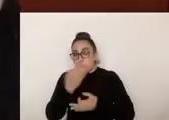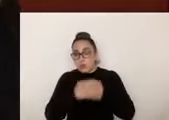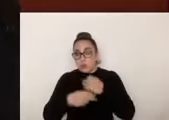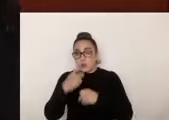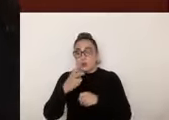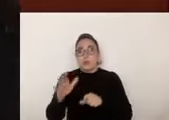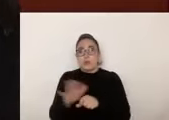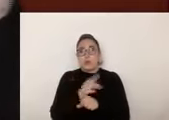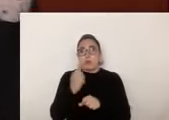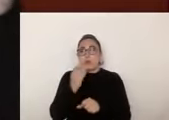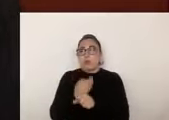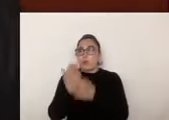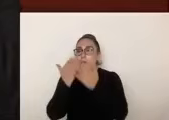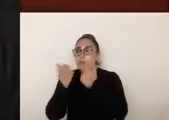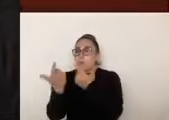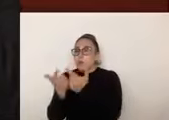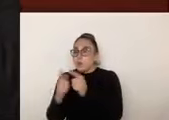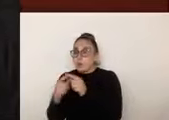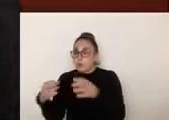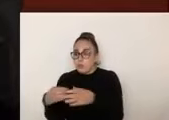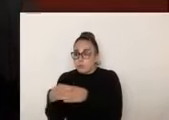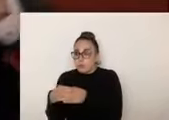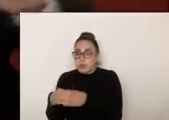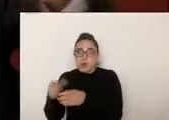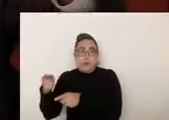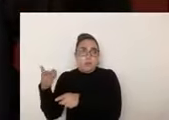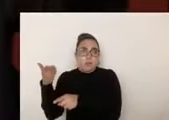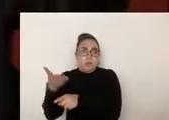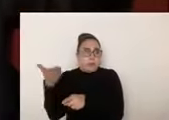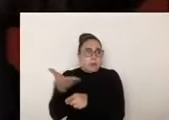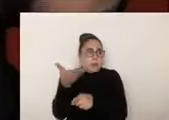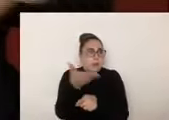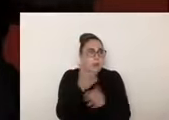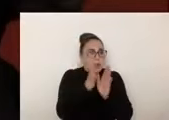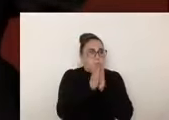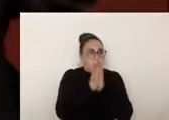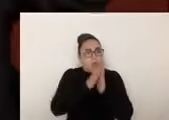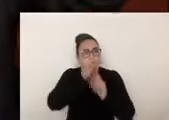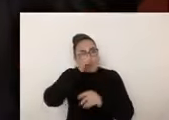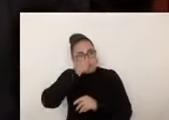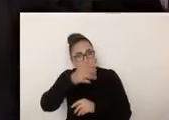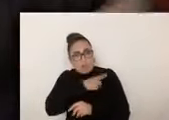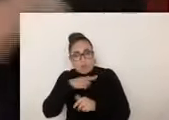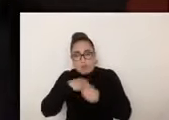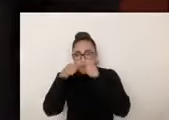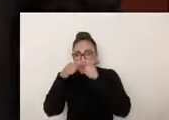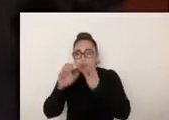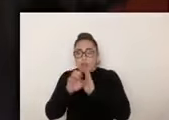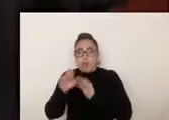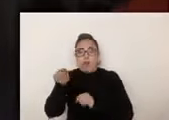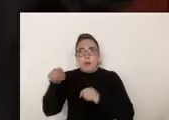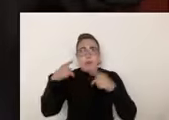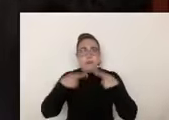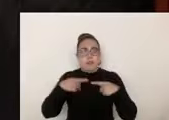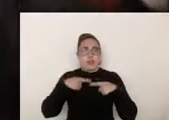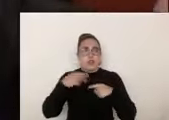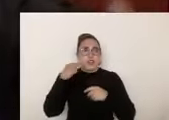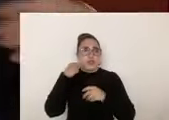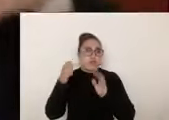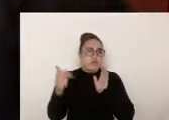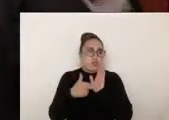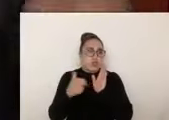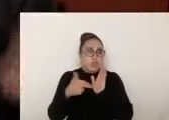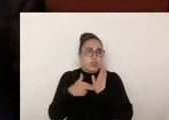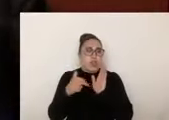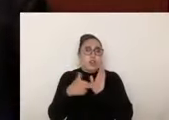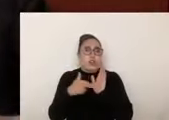que haya empatía. Las minorías ya lo han pedido. El caso Alexander, en el que un ciudadano negro que es insultado